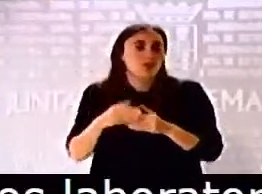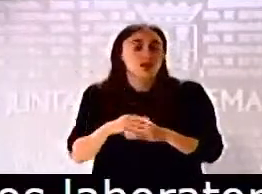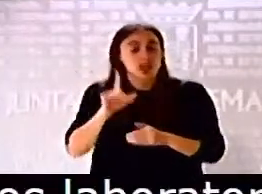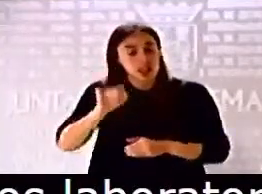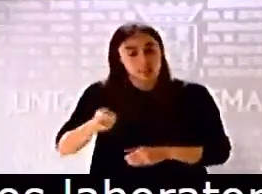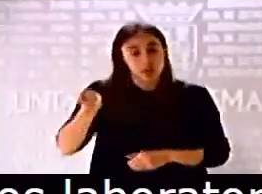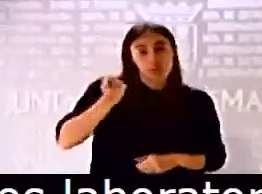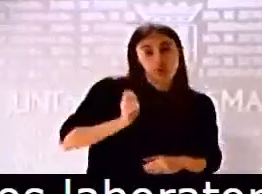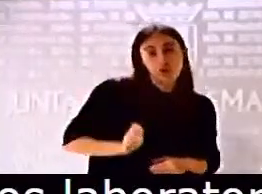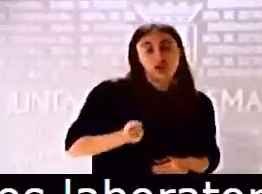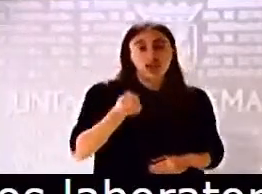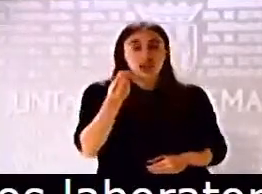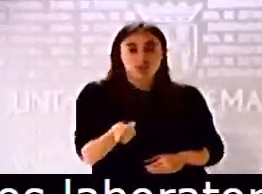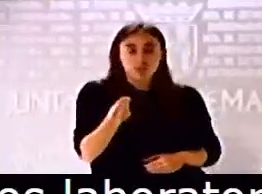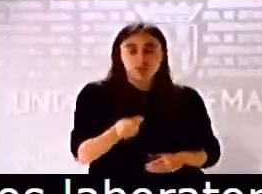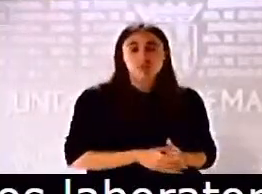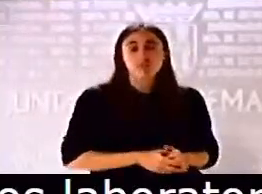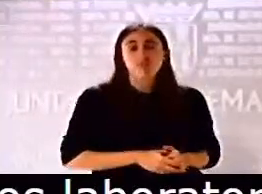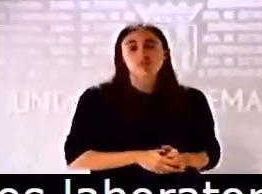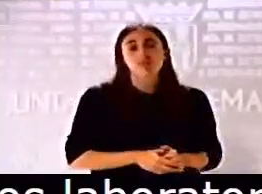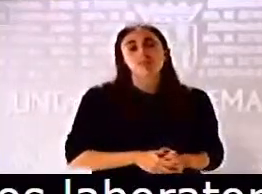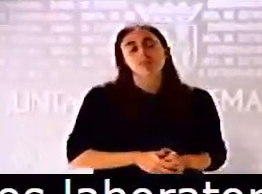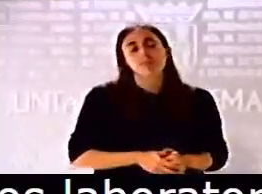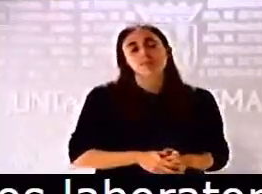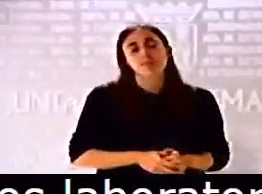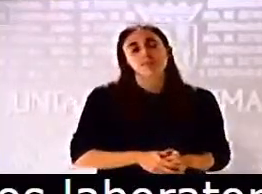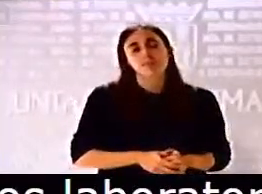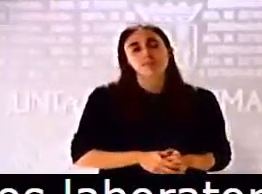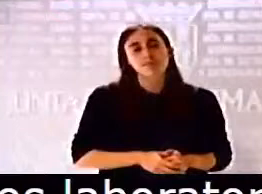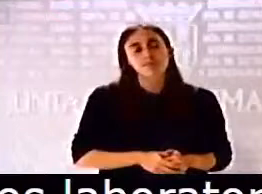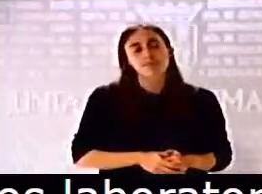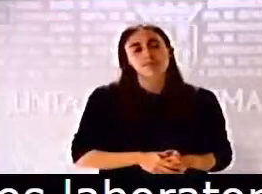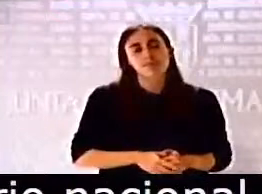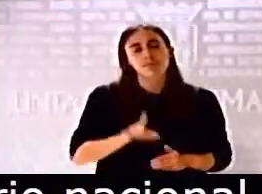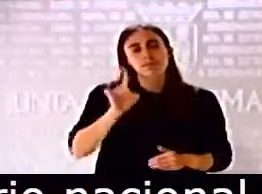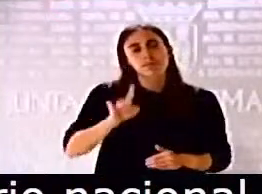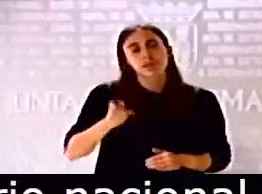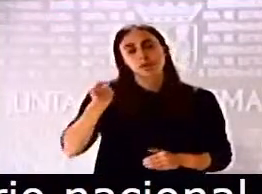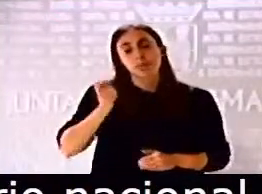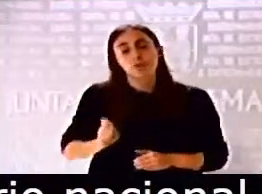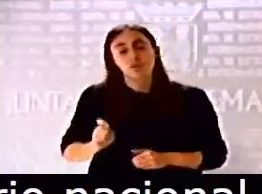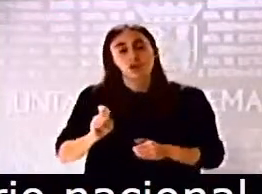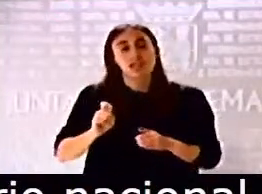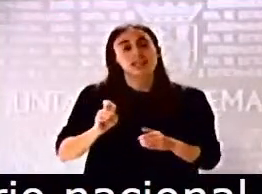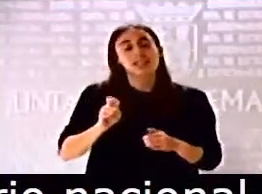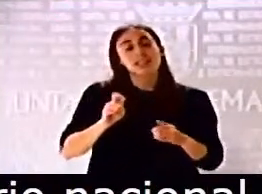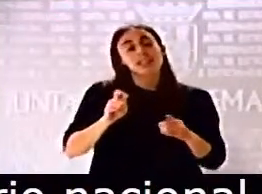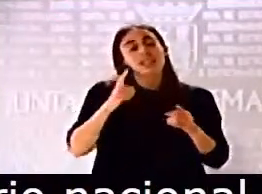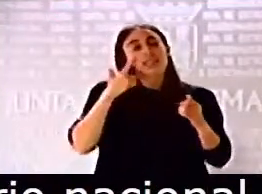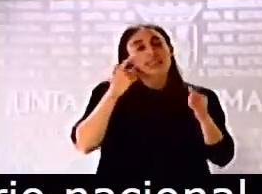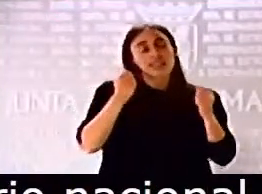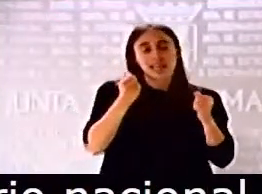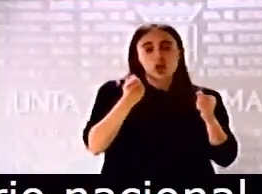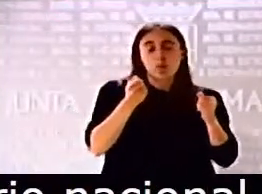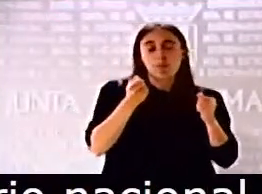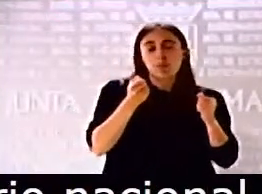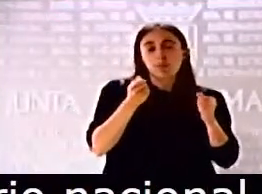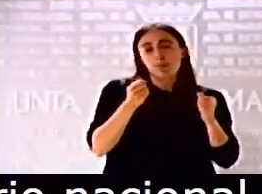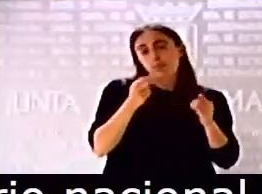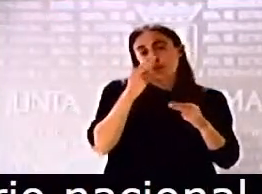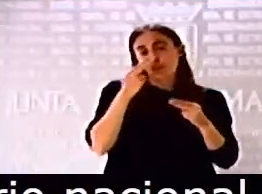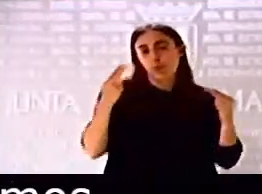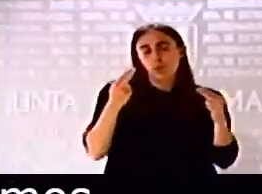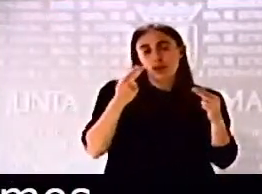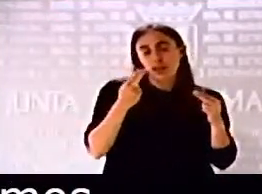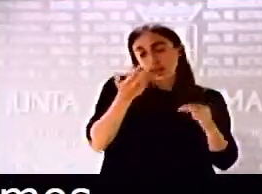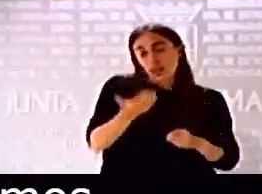profesionales. Tenemos excelentes profesionales también de la salud pública, con lo cual no